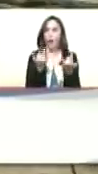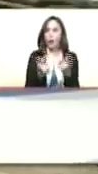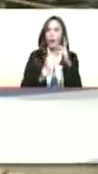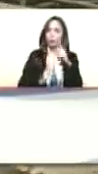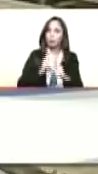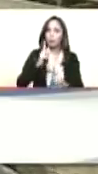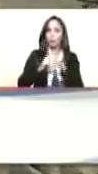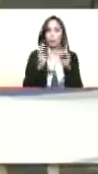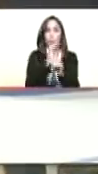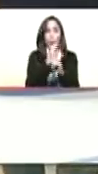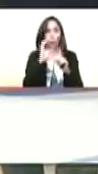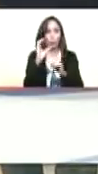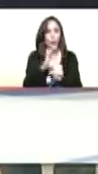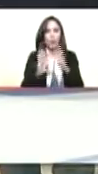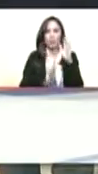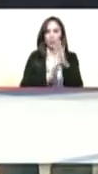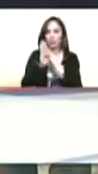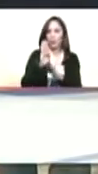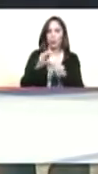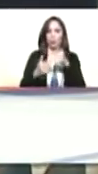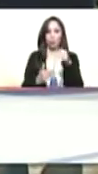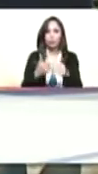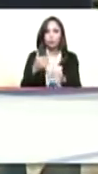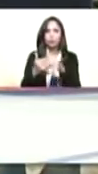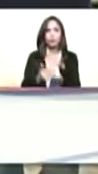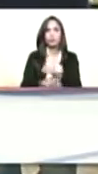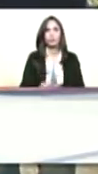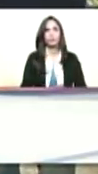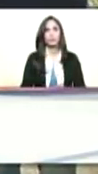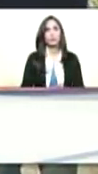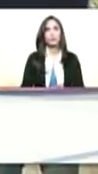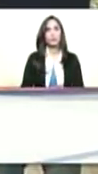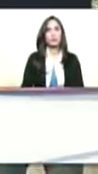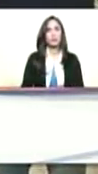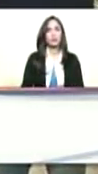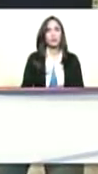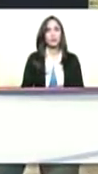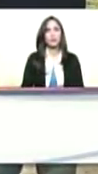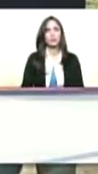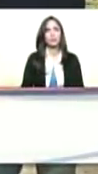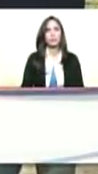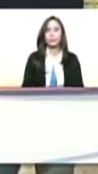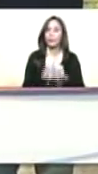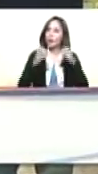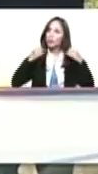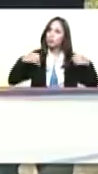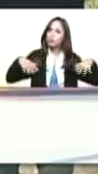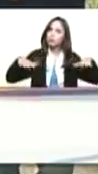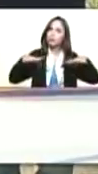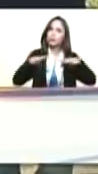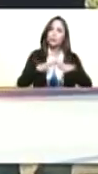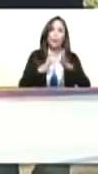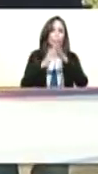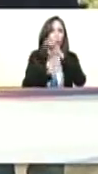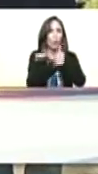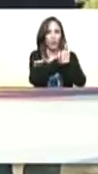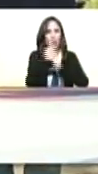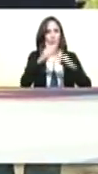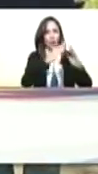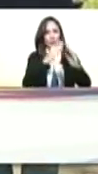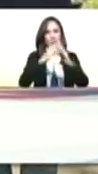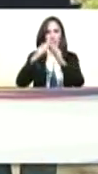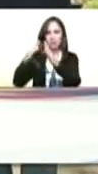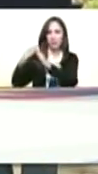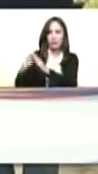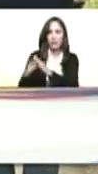un país desarrollado, potencia, que verdaderamente despliegue toda su capacidad productiva. Esto no lo hacíamos antes. Así